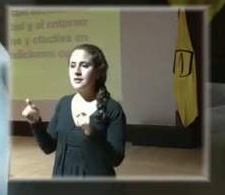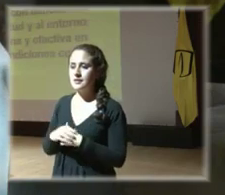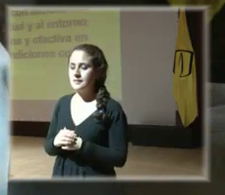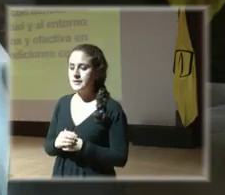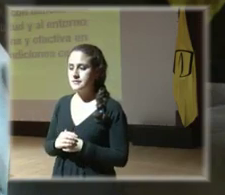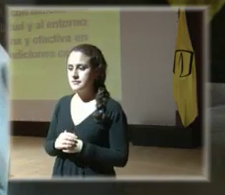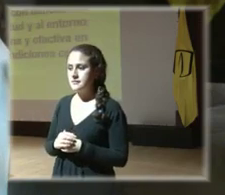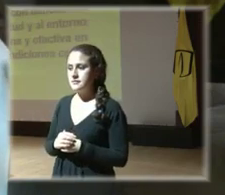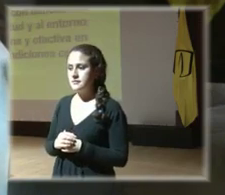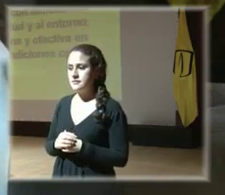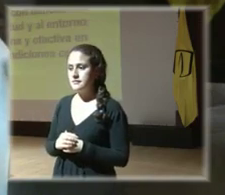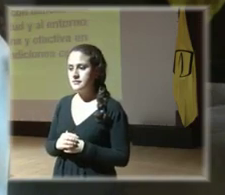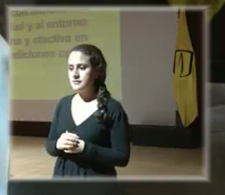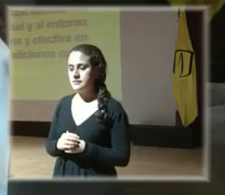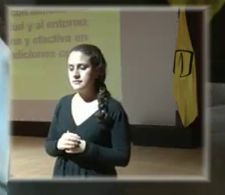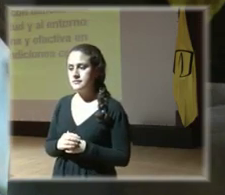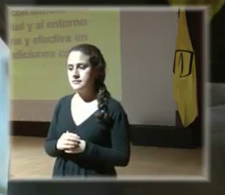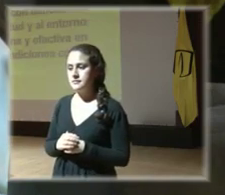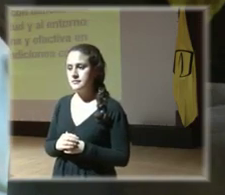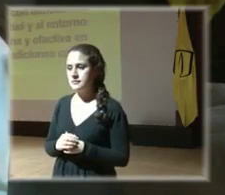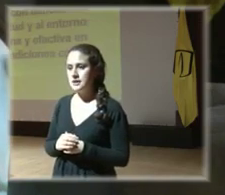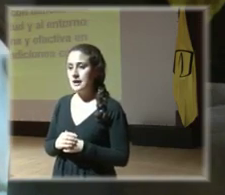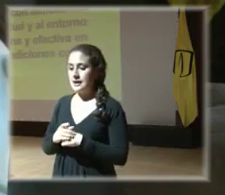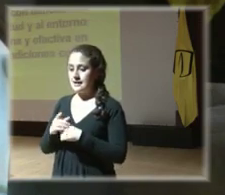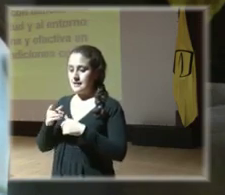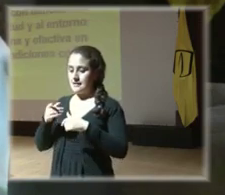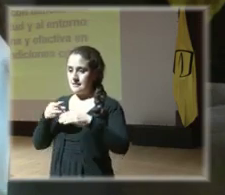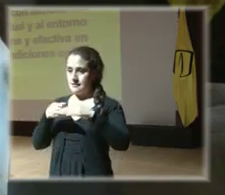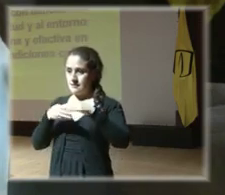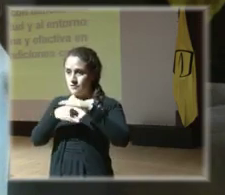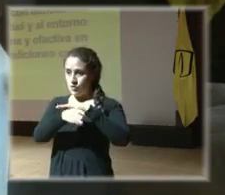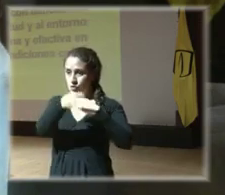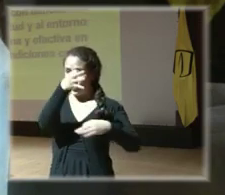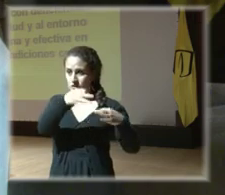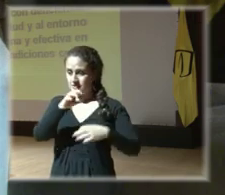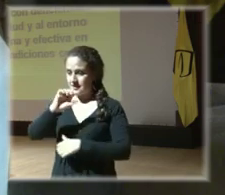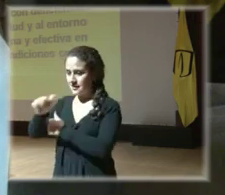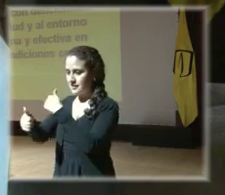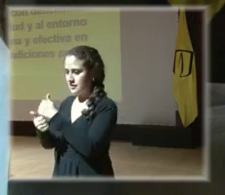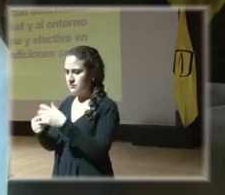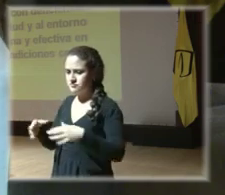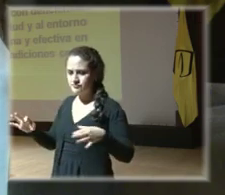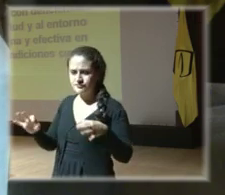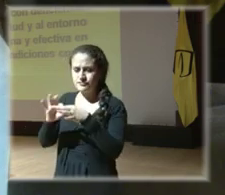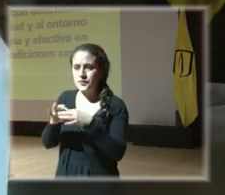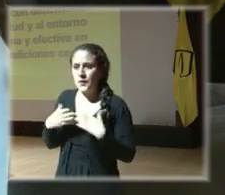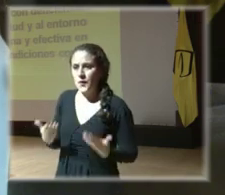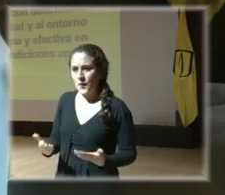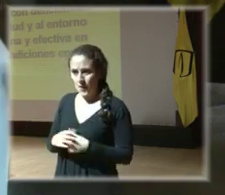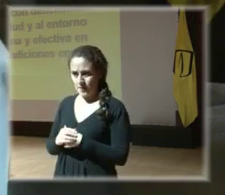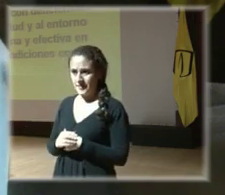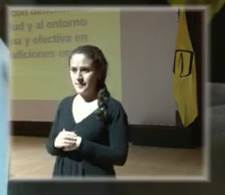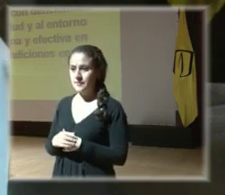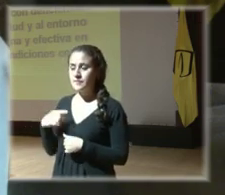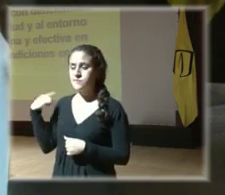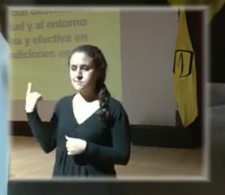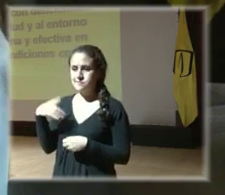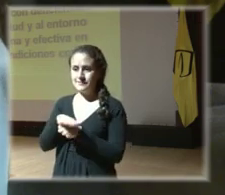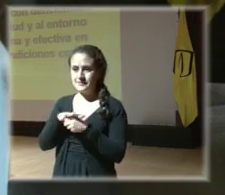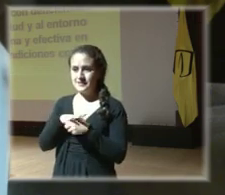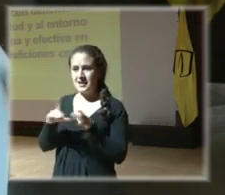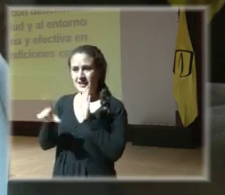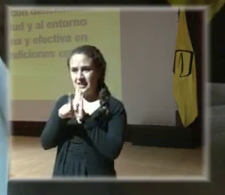entre la interdicción y el acceso a la justicia, ¿no? Y eso, digamos, en el tema penal,